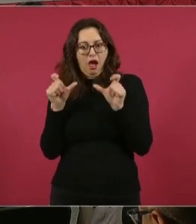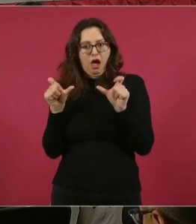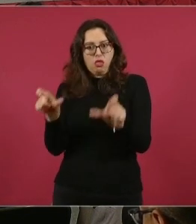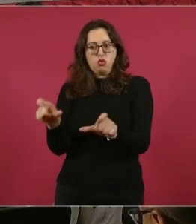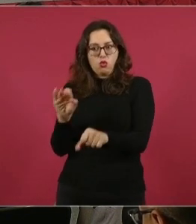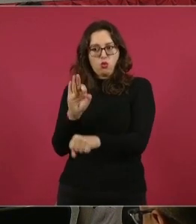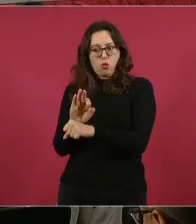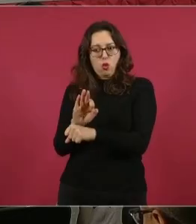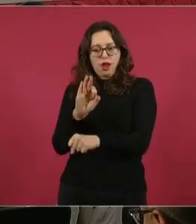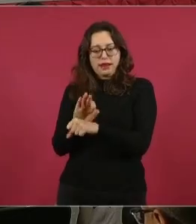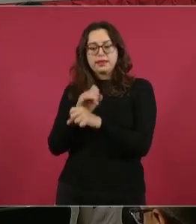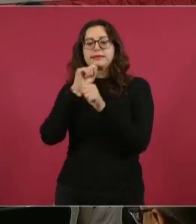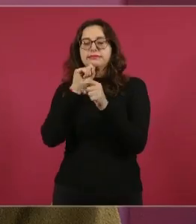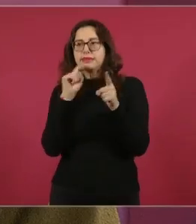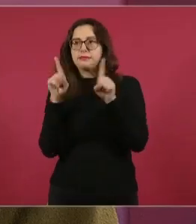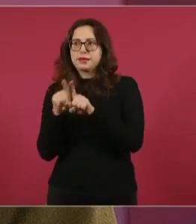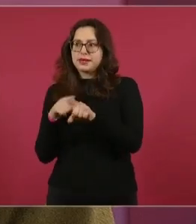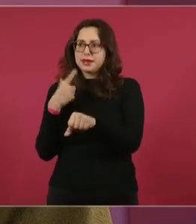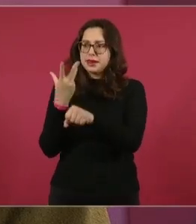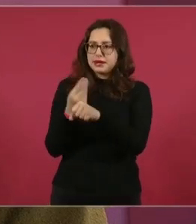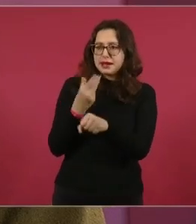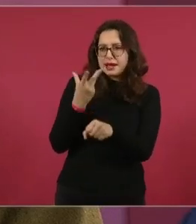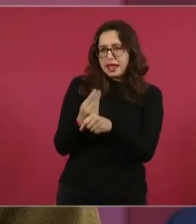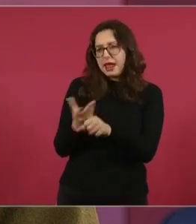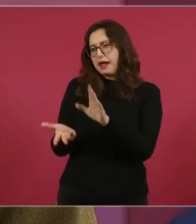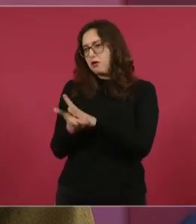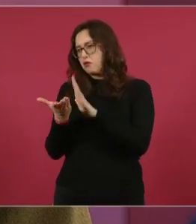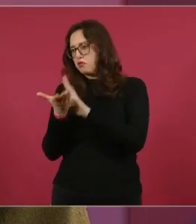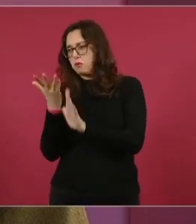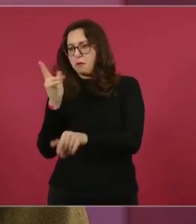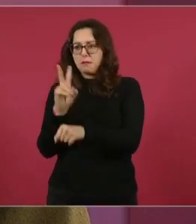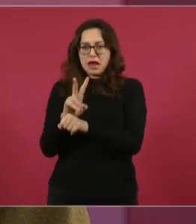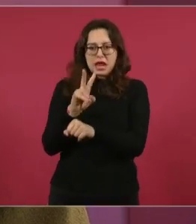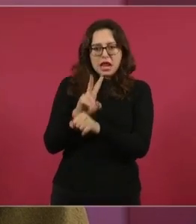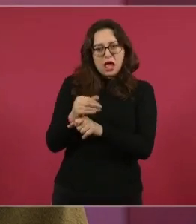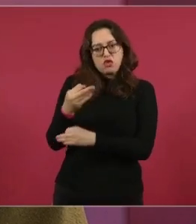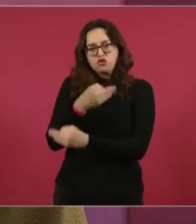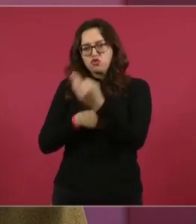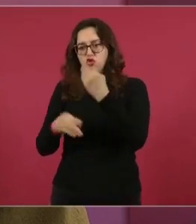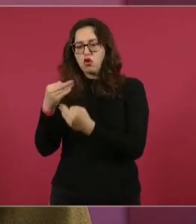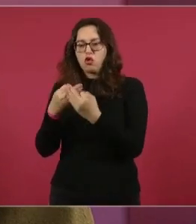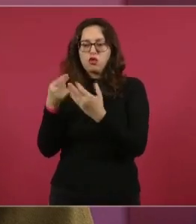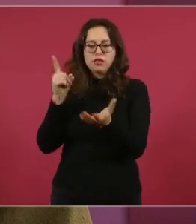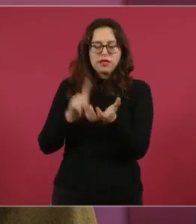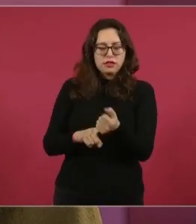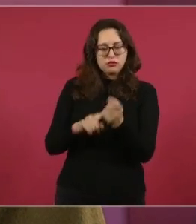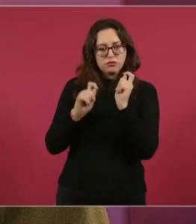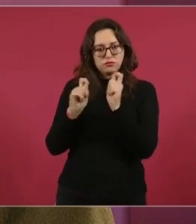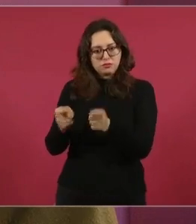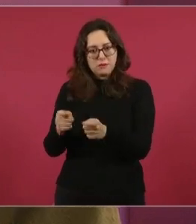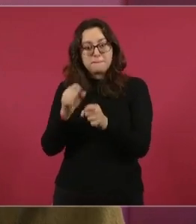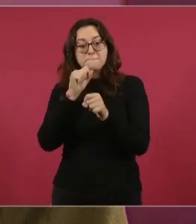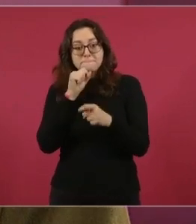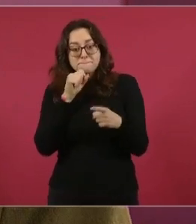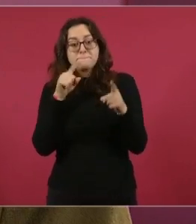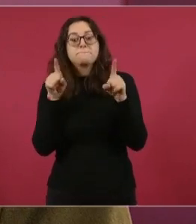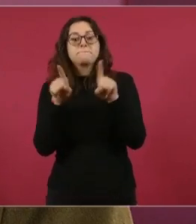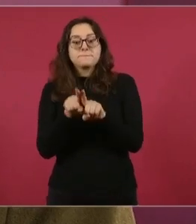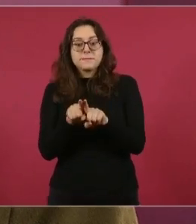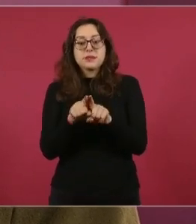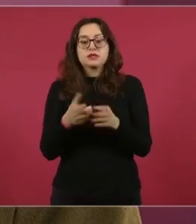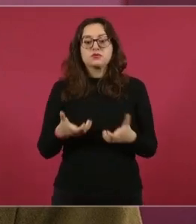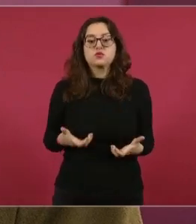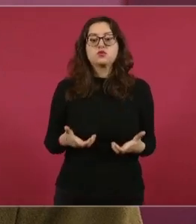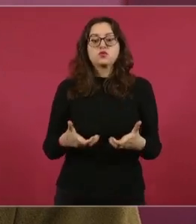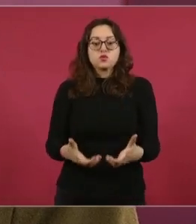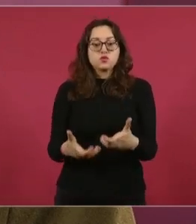una mayor efectividad en las revisiones, en toda la tarea que hacen en aduanas, y asimismo las vías de comunicación,